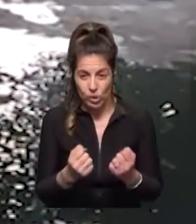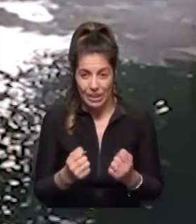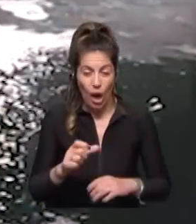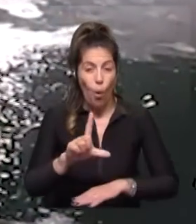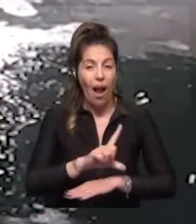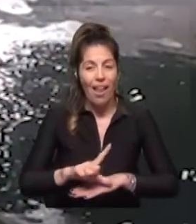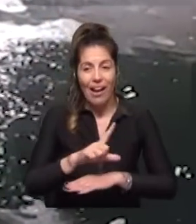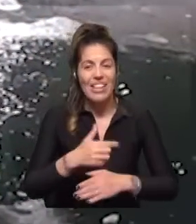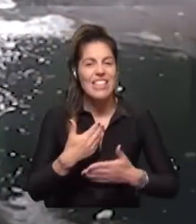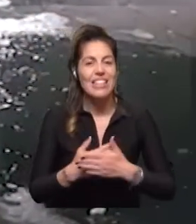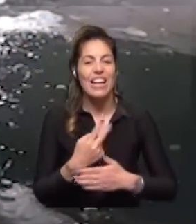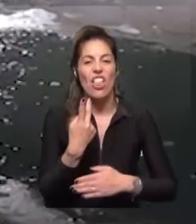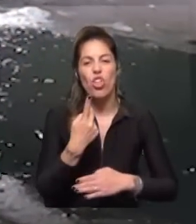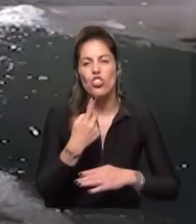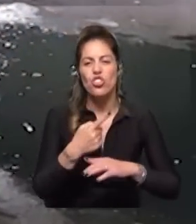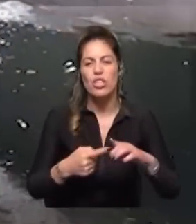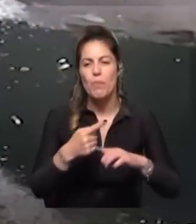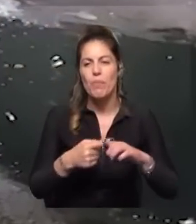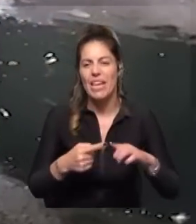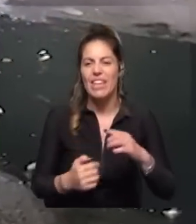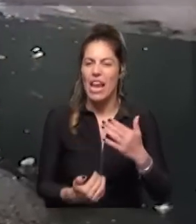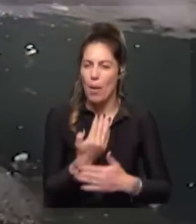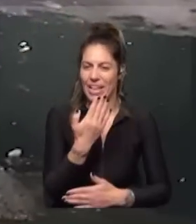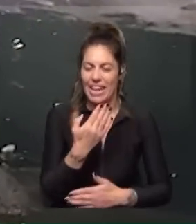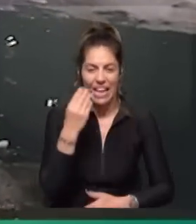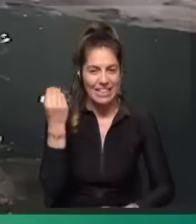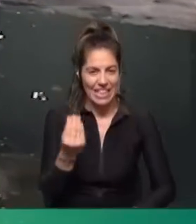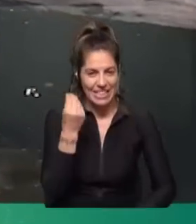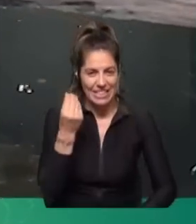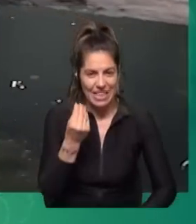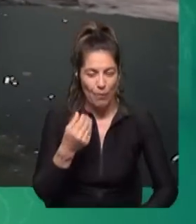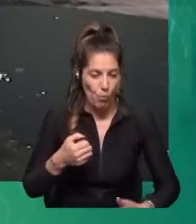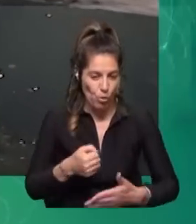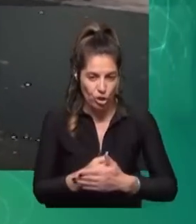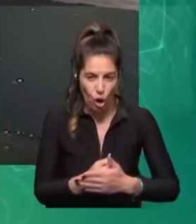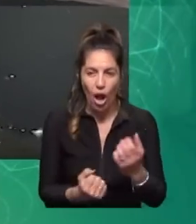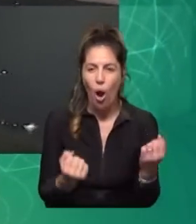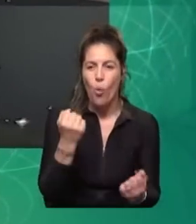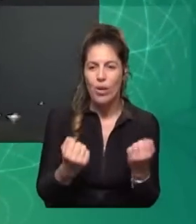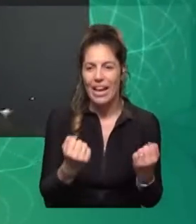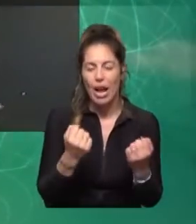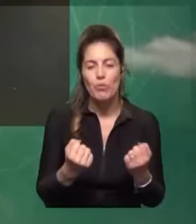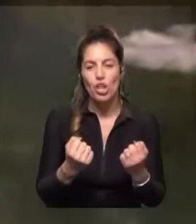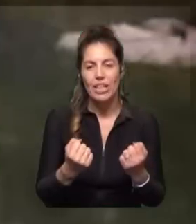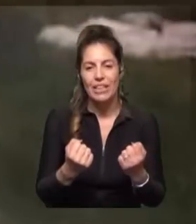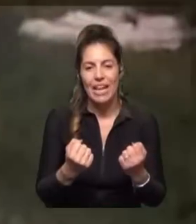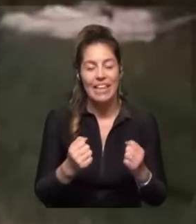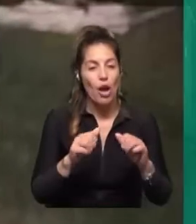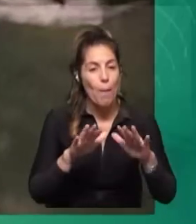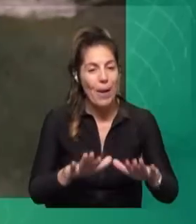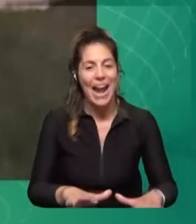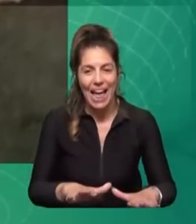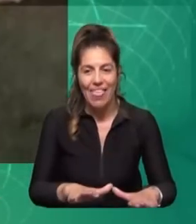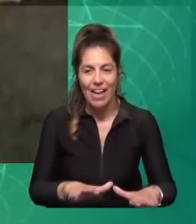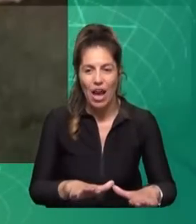lacaze cuando cerca de las 2:35 de la madrugada del sábado embistió de atrás a una camioneta Fiat fiorino que se encontraba